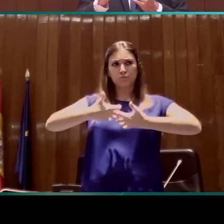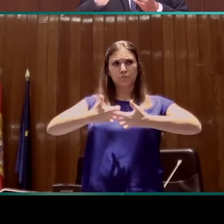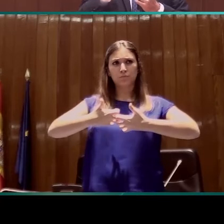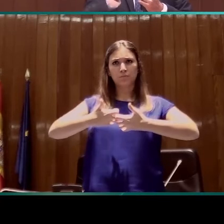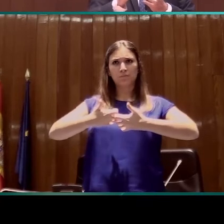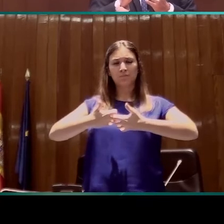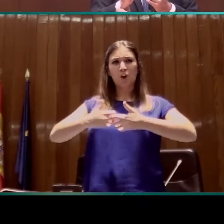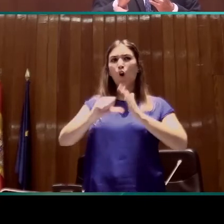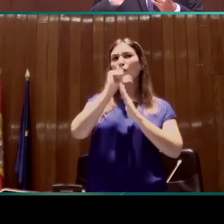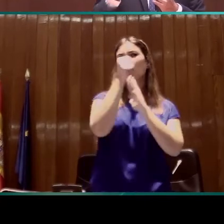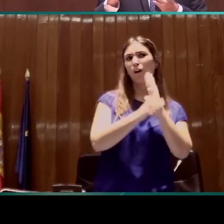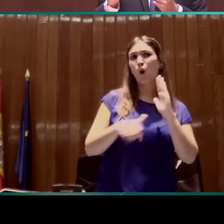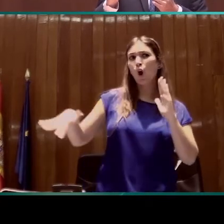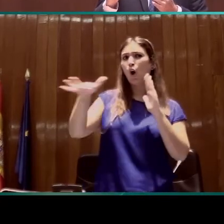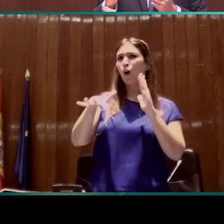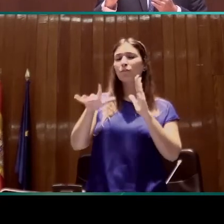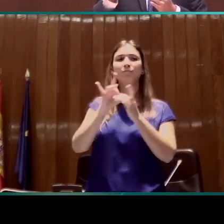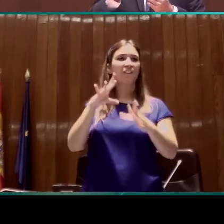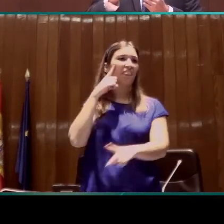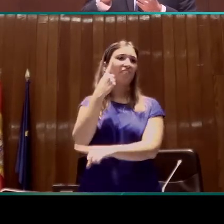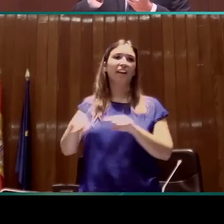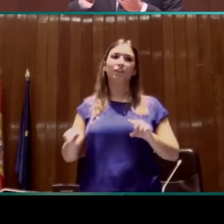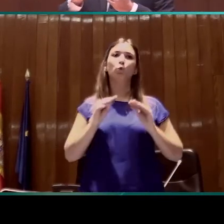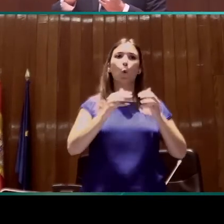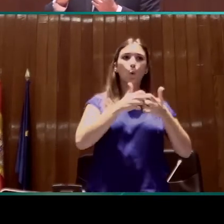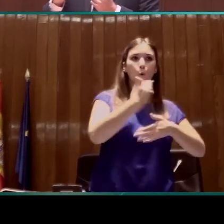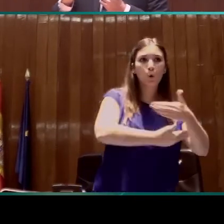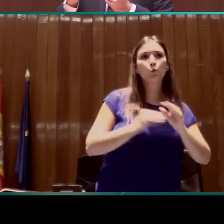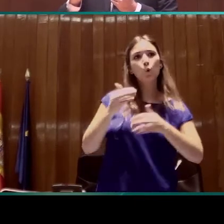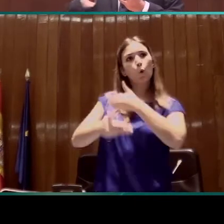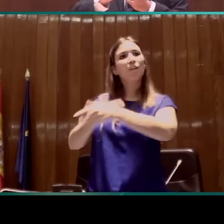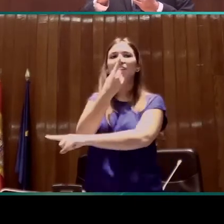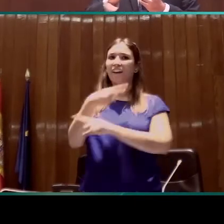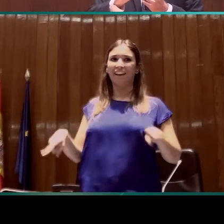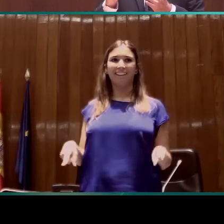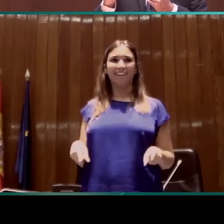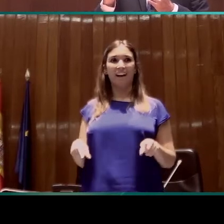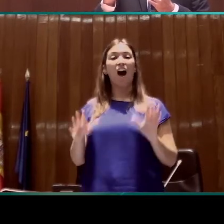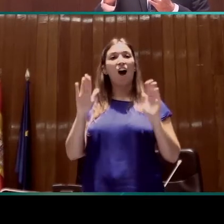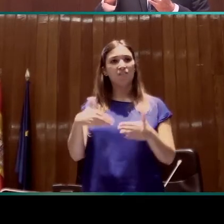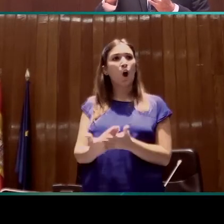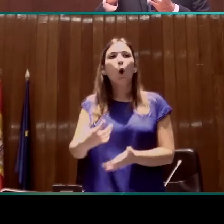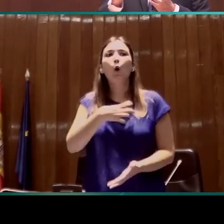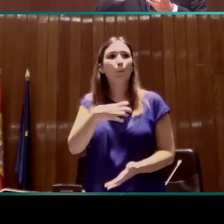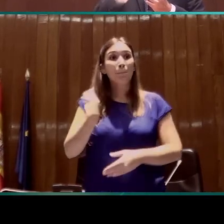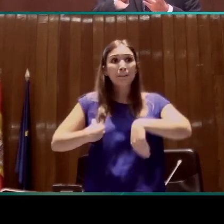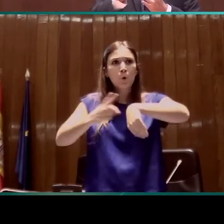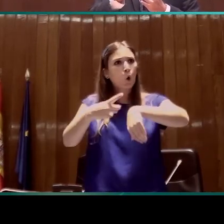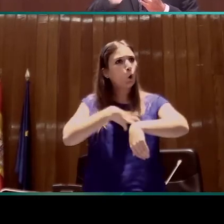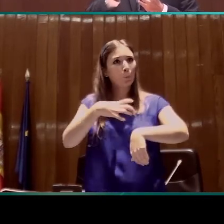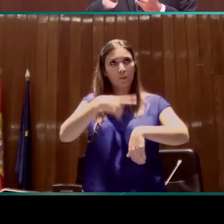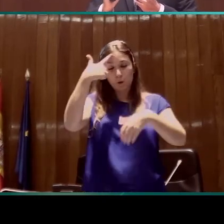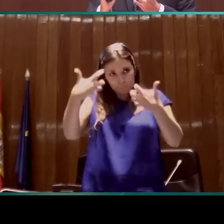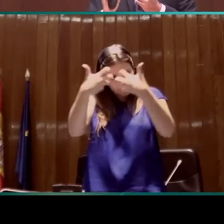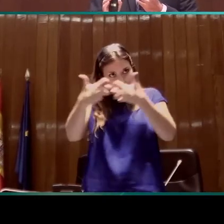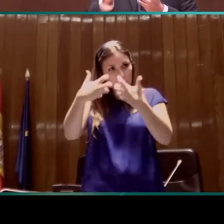forma la configuración y la localización. No solo no lo procesa de la misma forma, sino que no puede procesarlo al mismo tiempo, porque al mismo